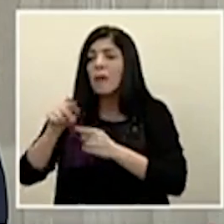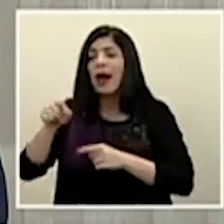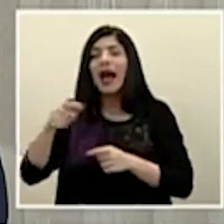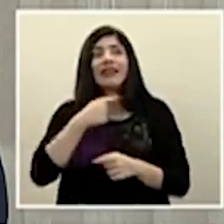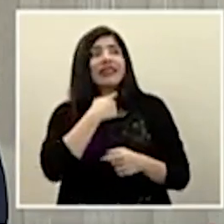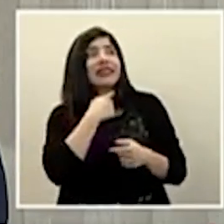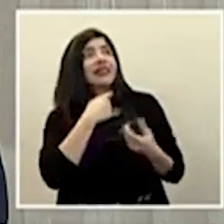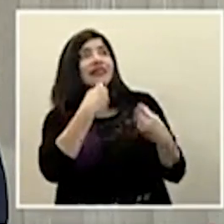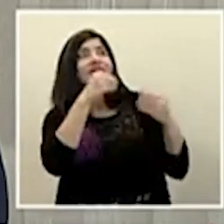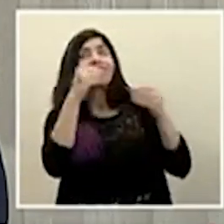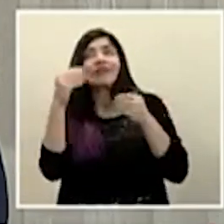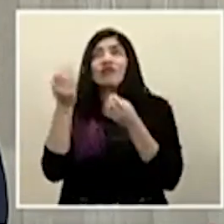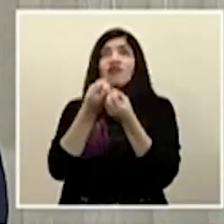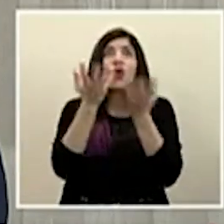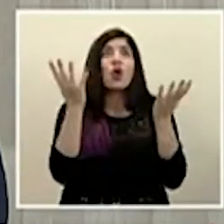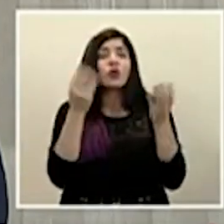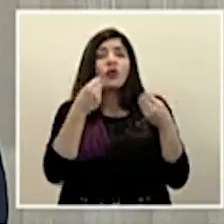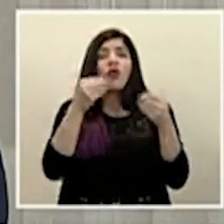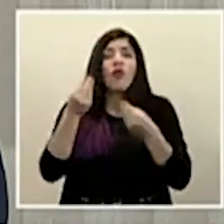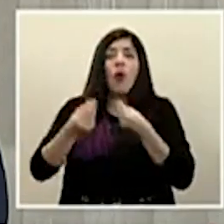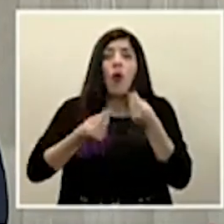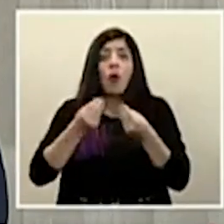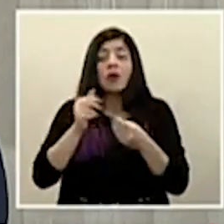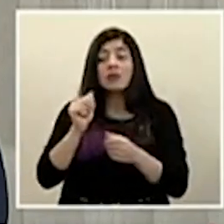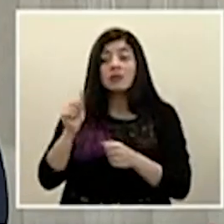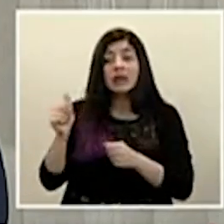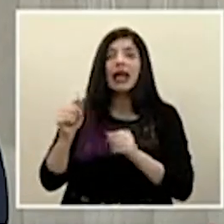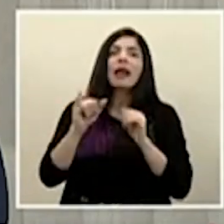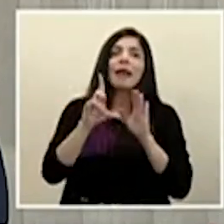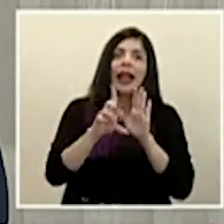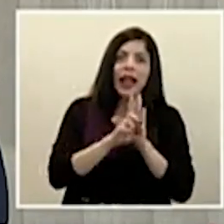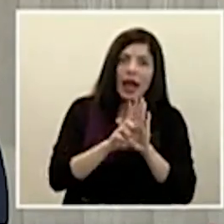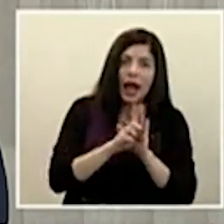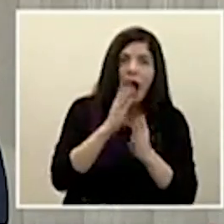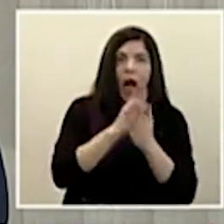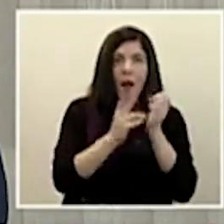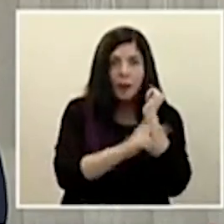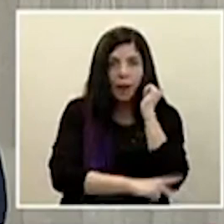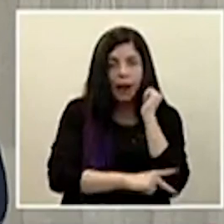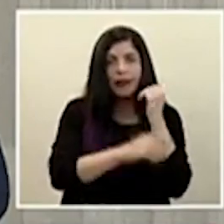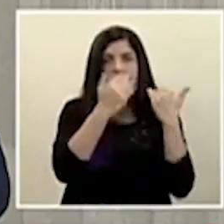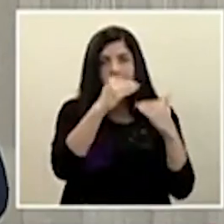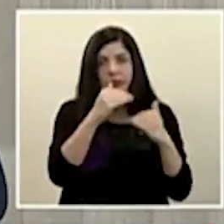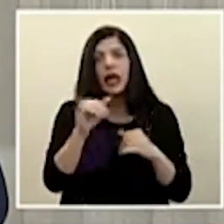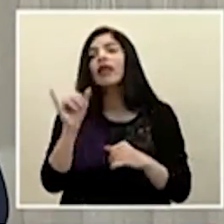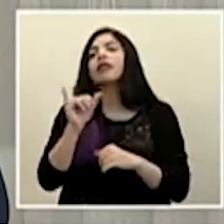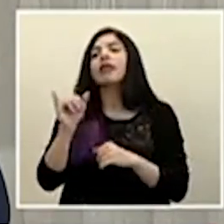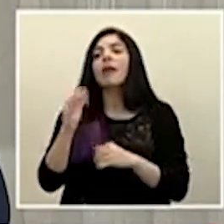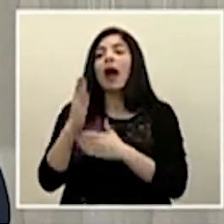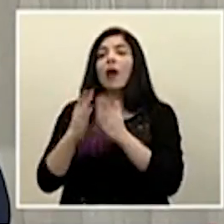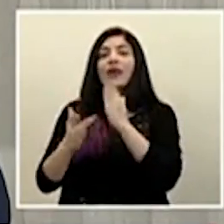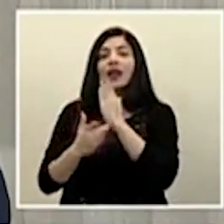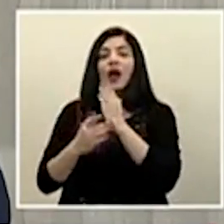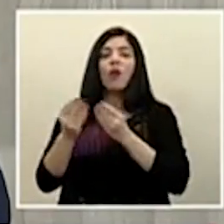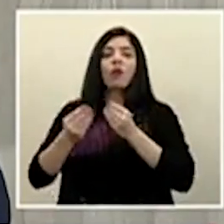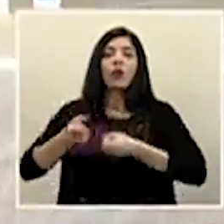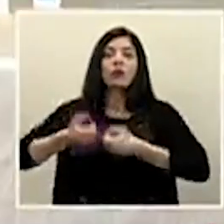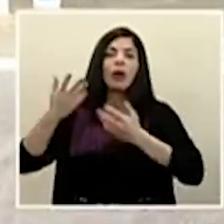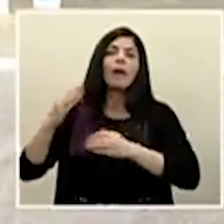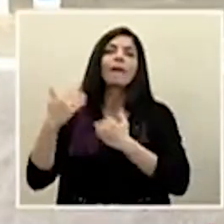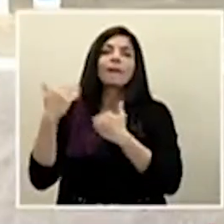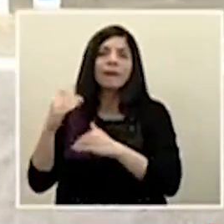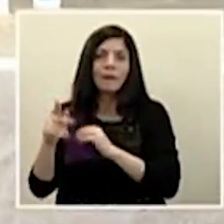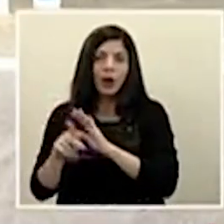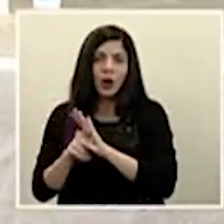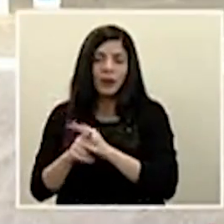hasta legal, pero de los países de origen que en algunas tecnologías han prohibido la exportación.